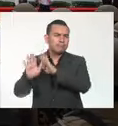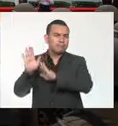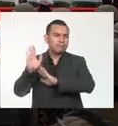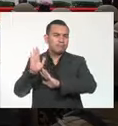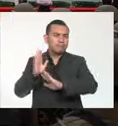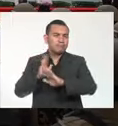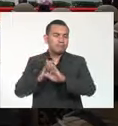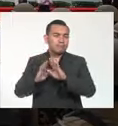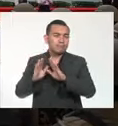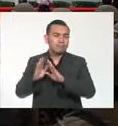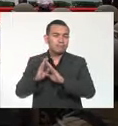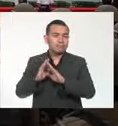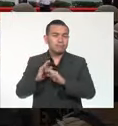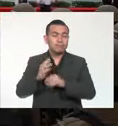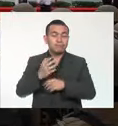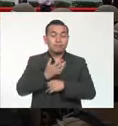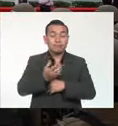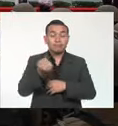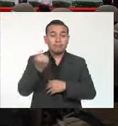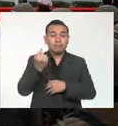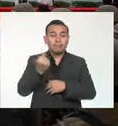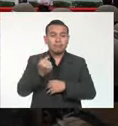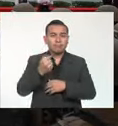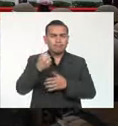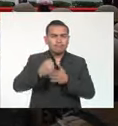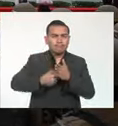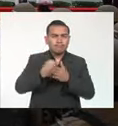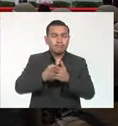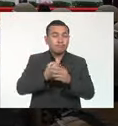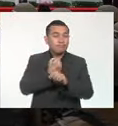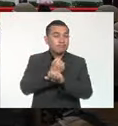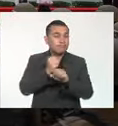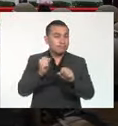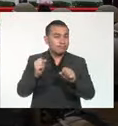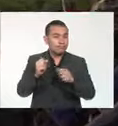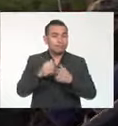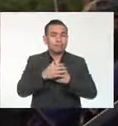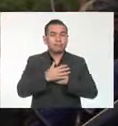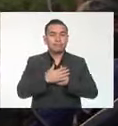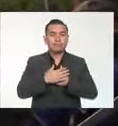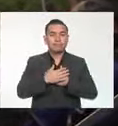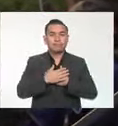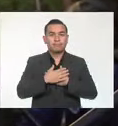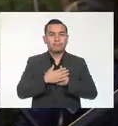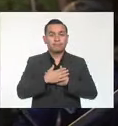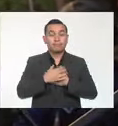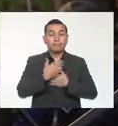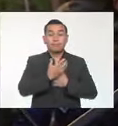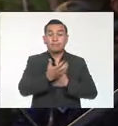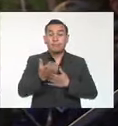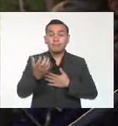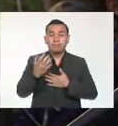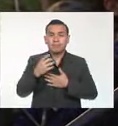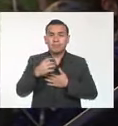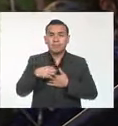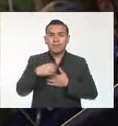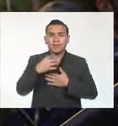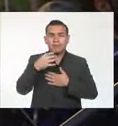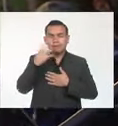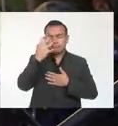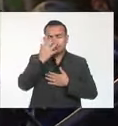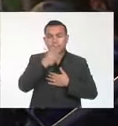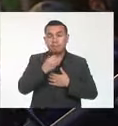Tu historia. Blasón de héroes y mártires. Blasón de héroes y mártires. Reseña virtudes